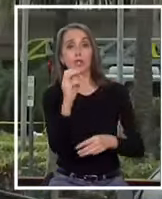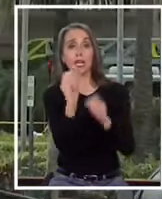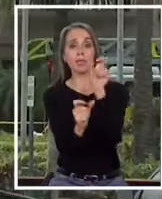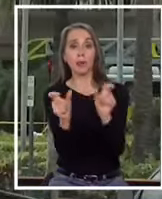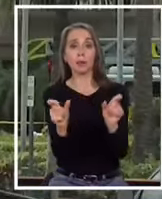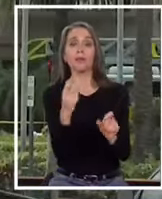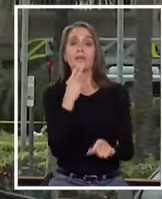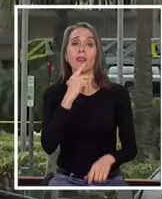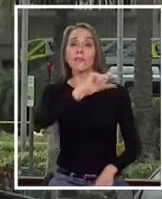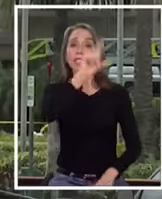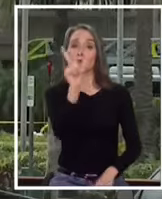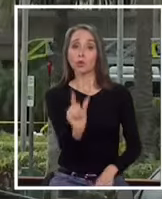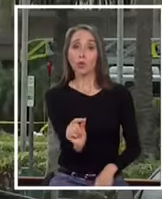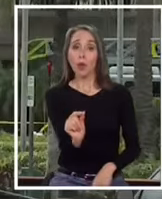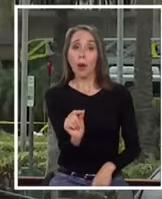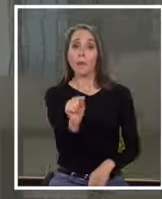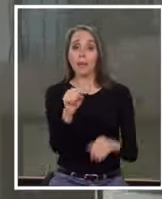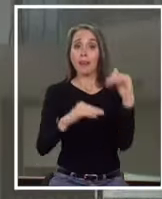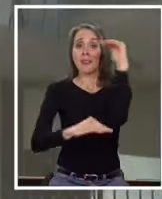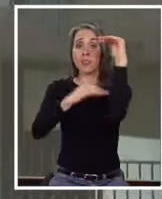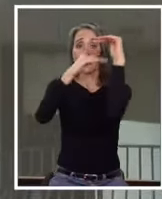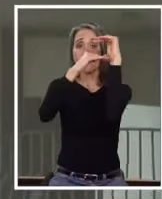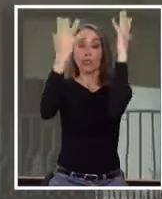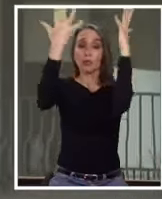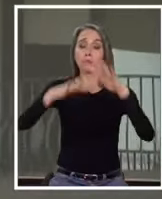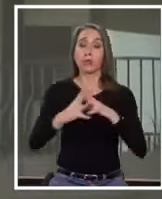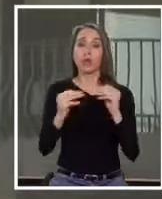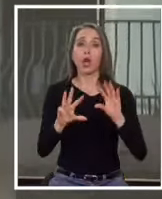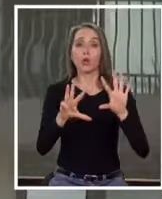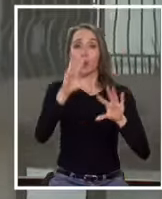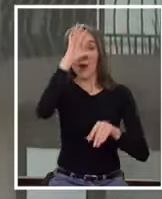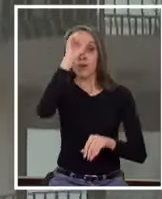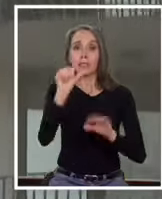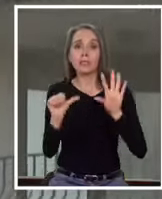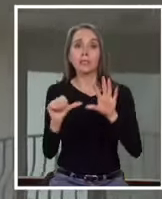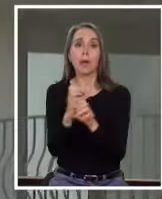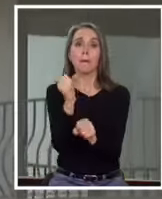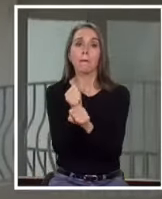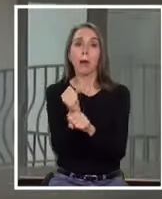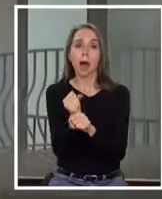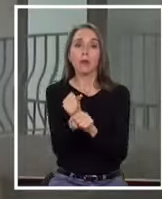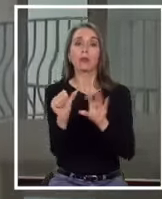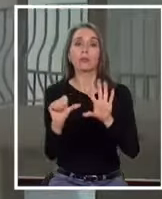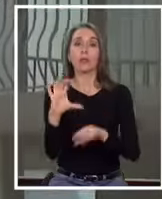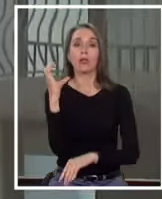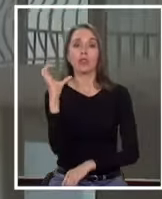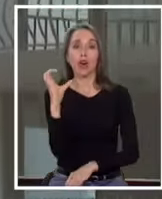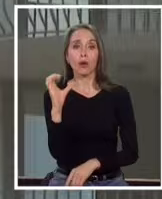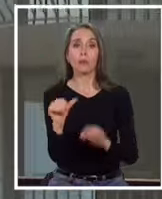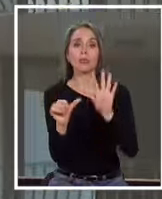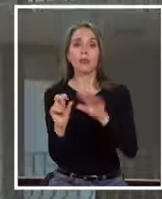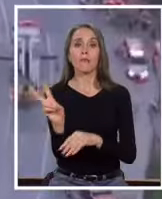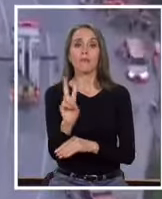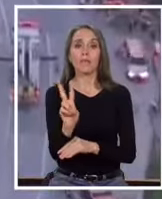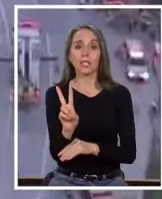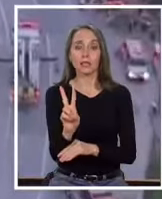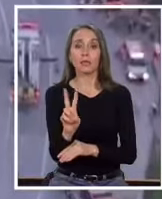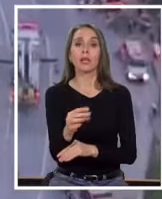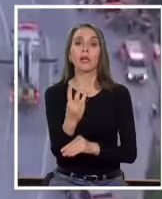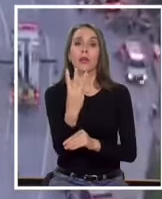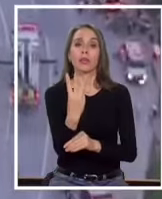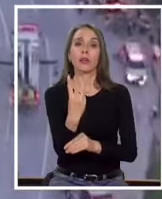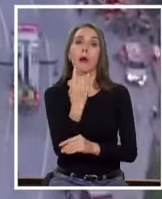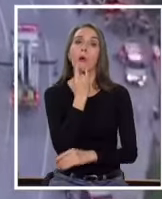personas sudamericanas siguen desaparecidas. 9 argentinos, 6 paraguayos, 6 colombianos, 6 venezolanos y